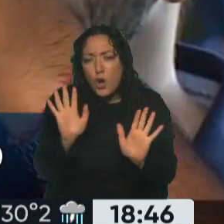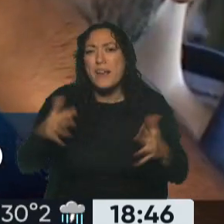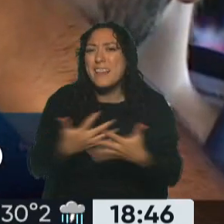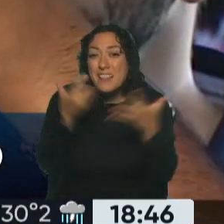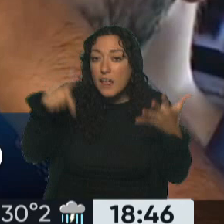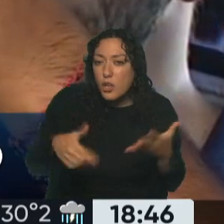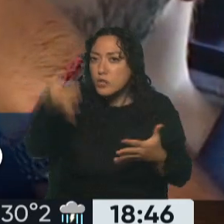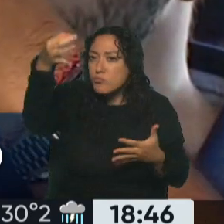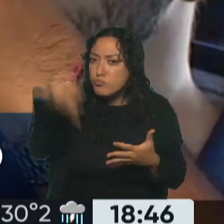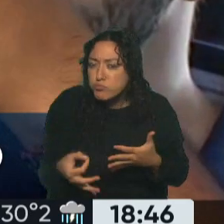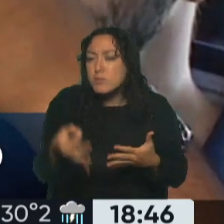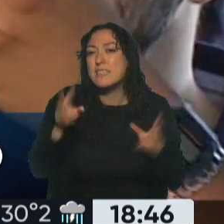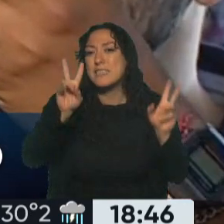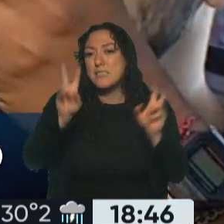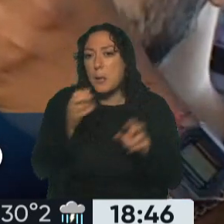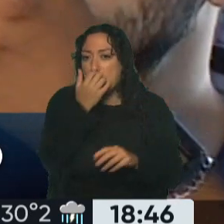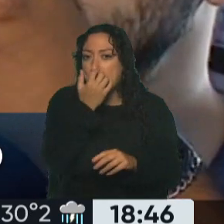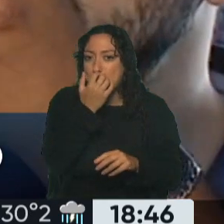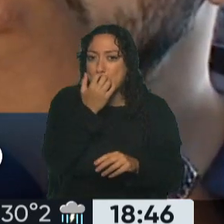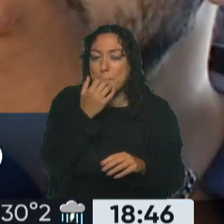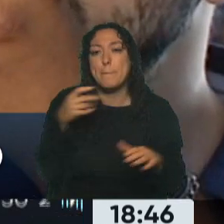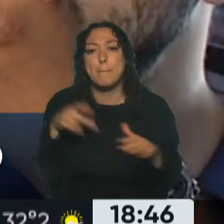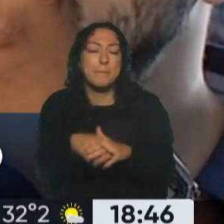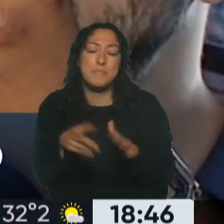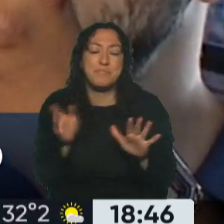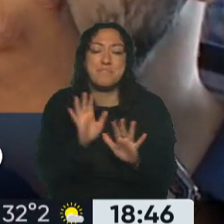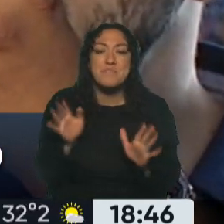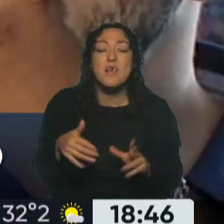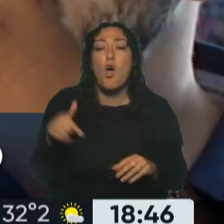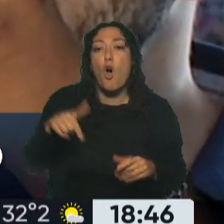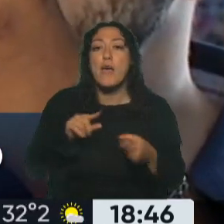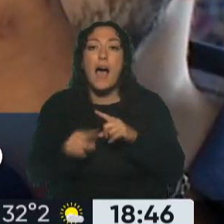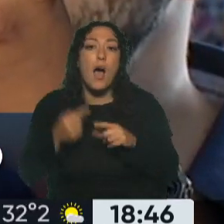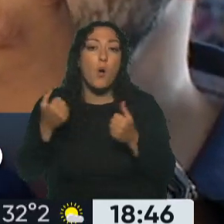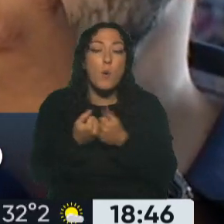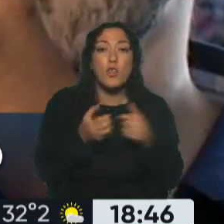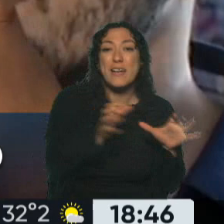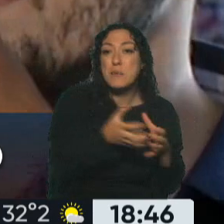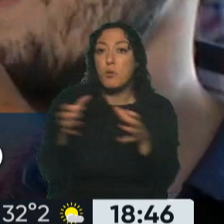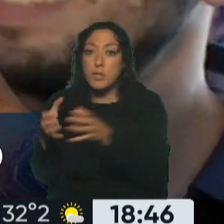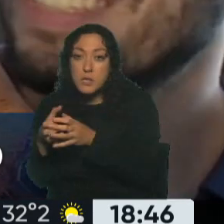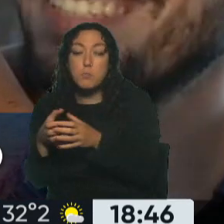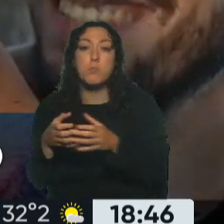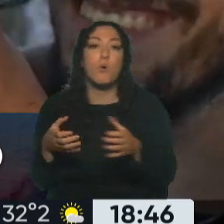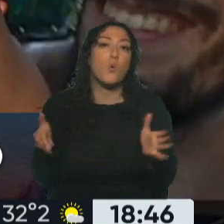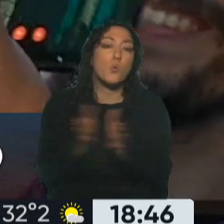hoy hemos hablado exclusivamente del tema. Pero hoy quedamos en eso, que los equipos van a trabajar en eso. ¿Puede ser una posibilidad?